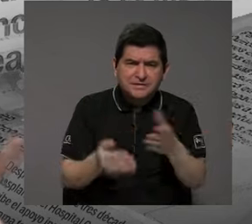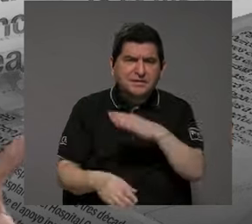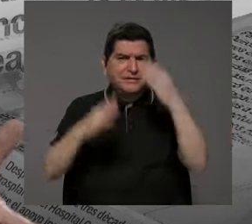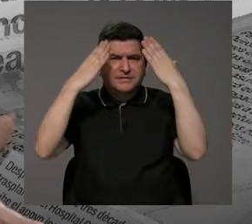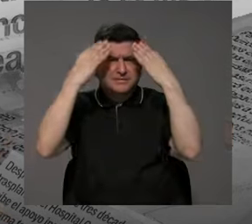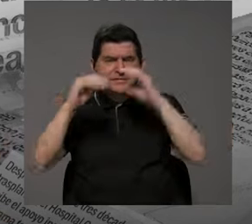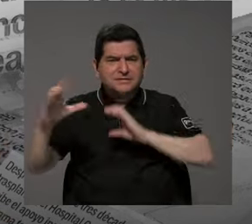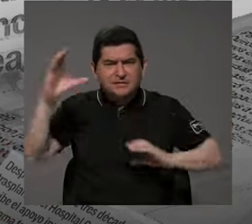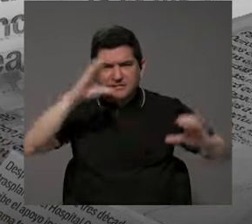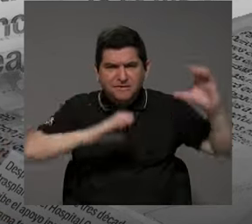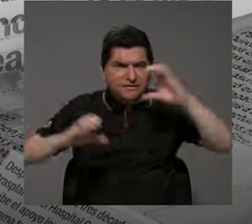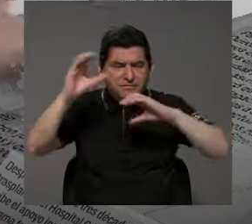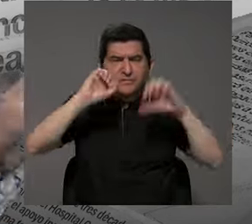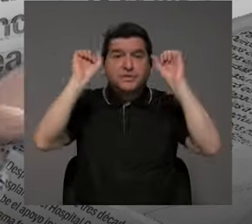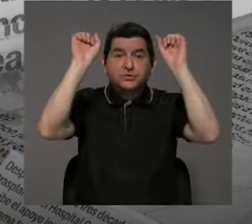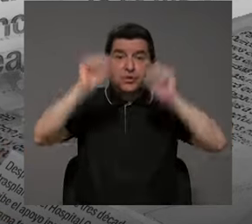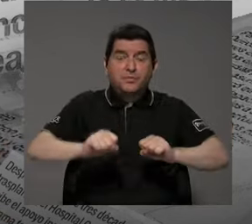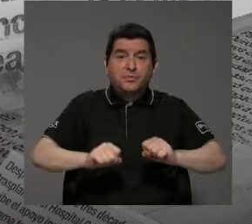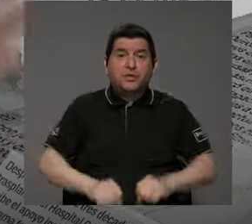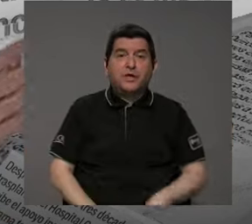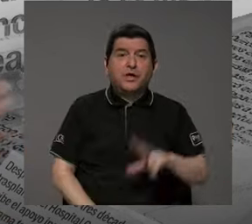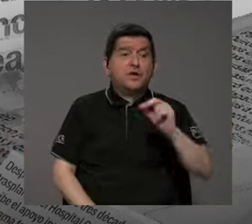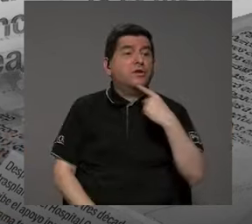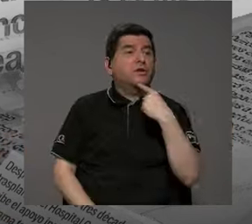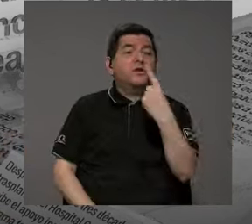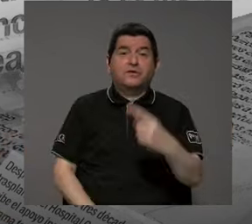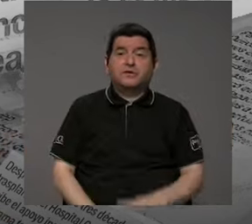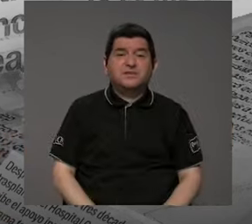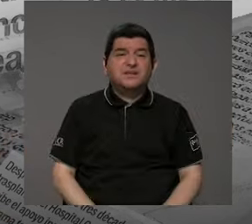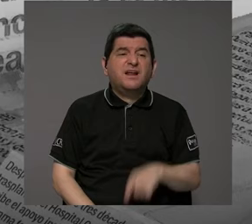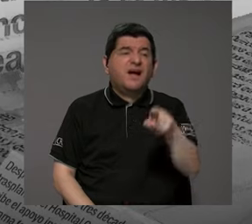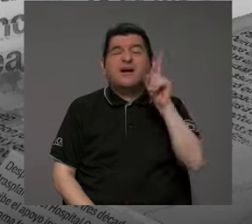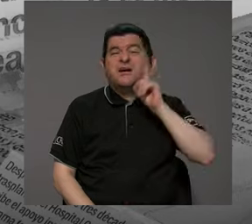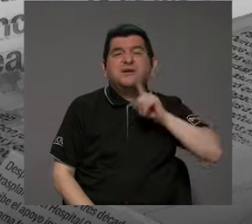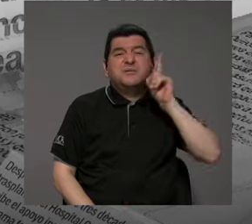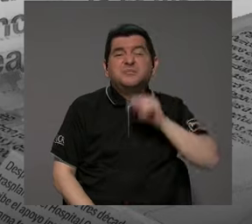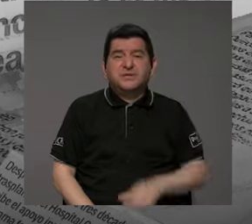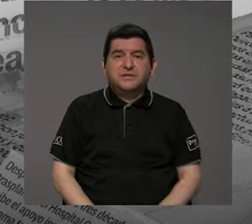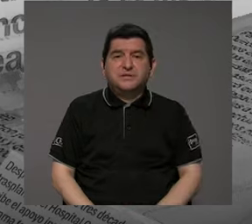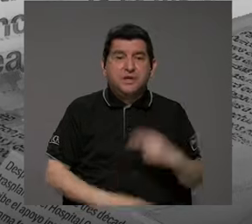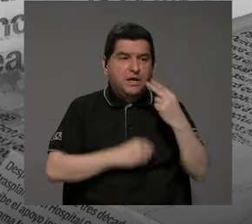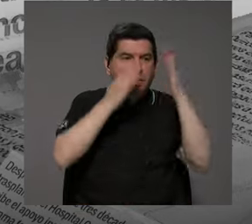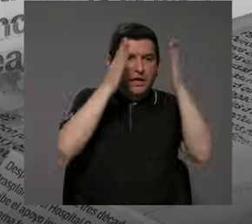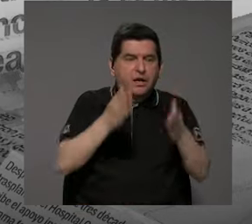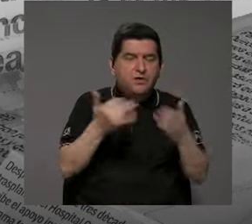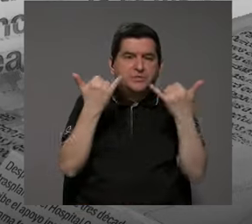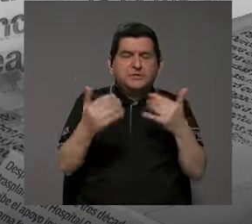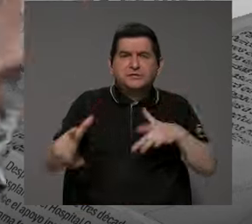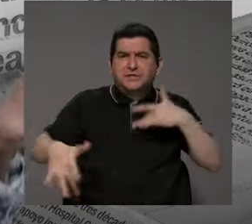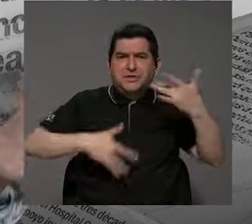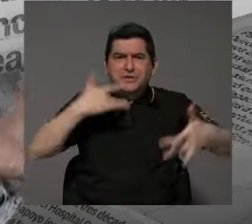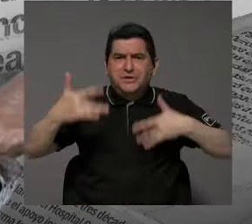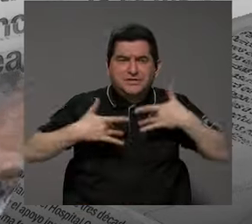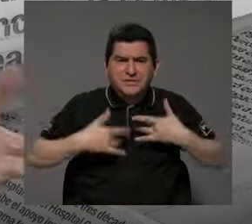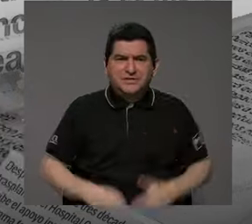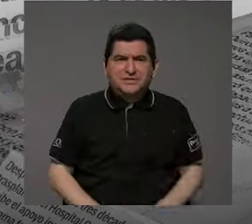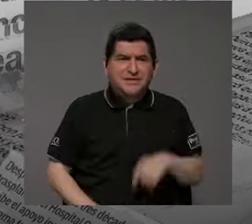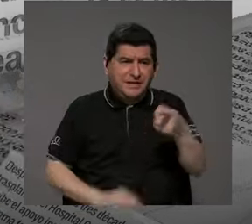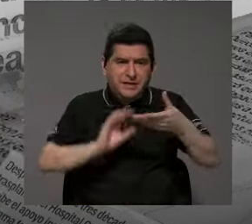información científica para que ya no puedan decirles que es mentiras lo que los vecinos están percibiendo